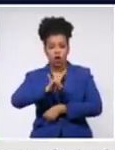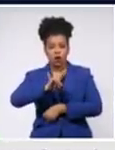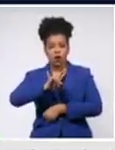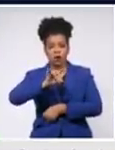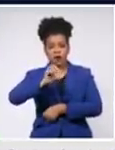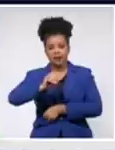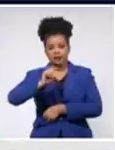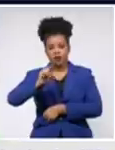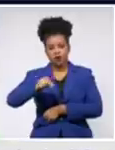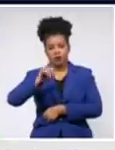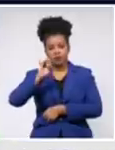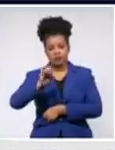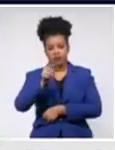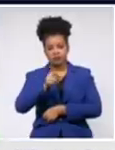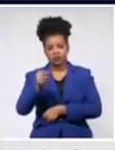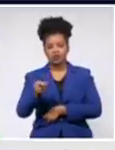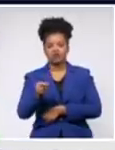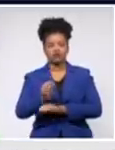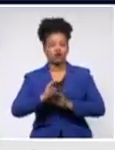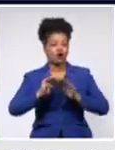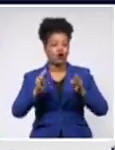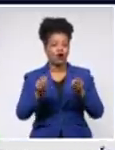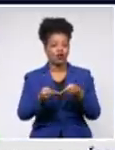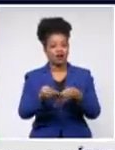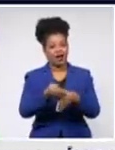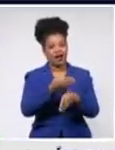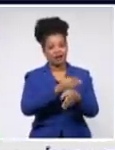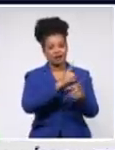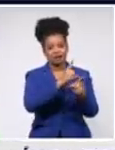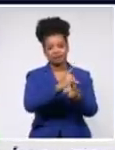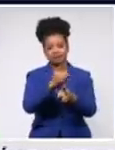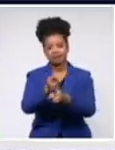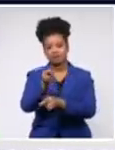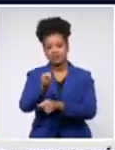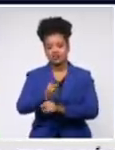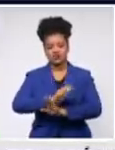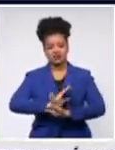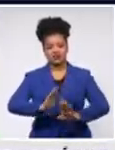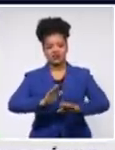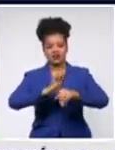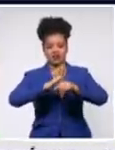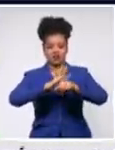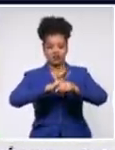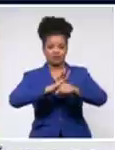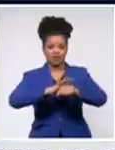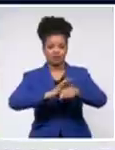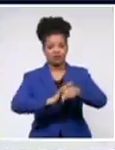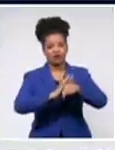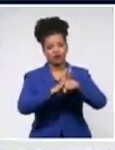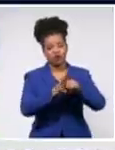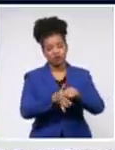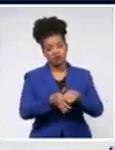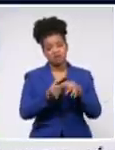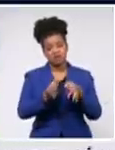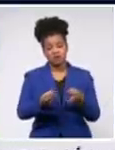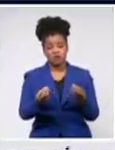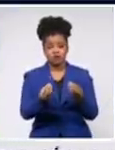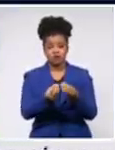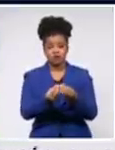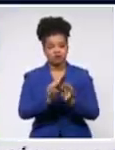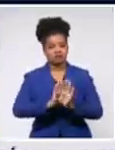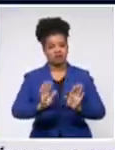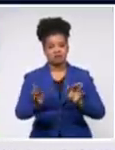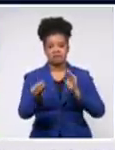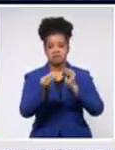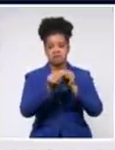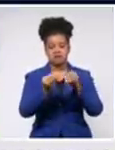90,7% de todos los casos confirmados tienen como antecedente el haber estado en contacto con un